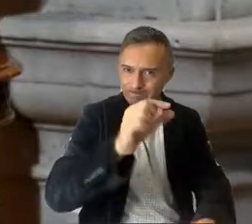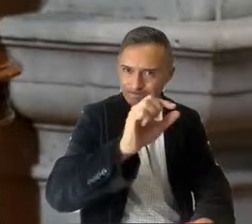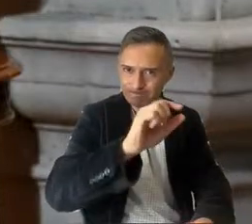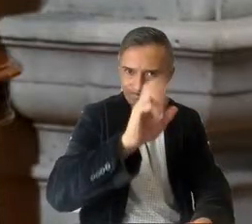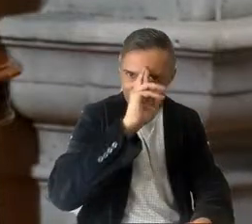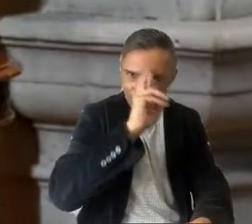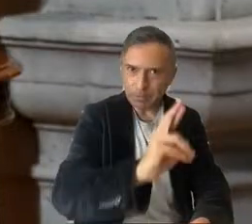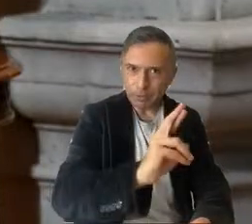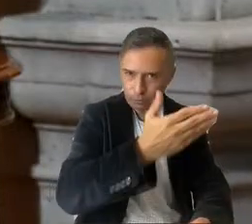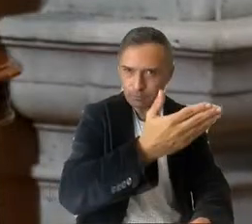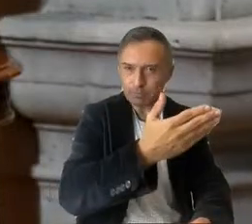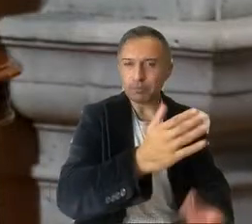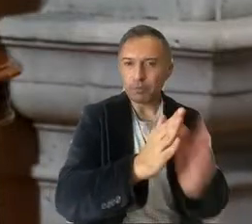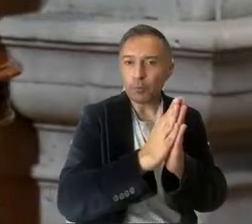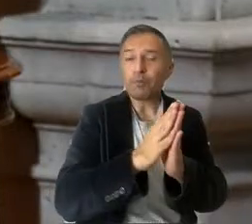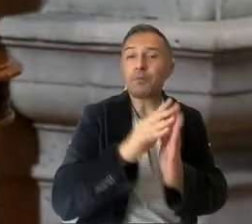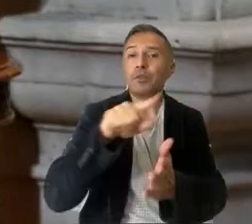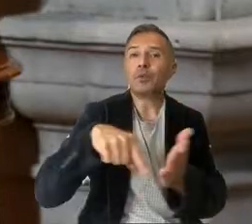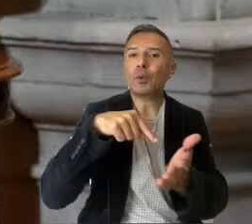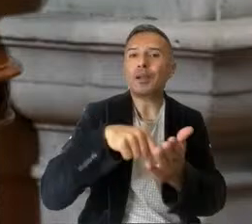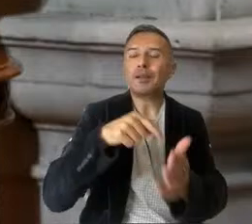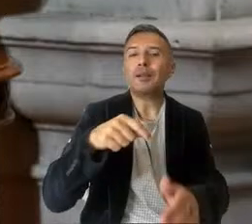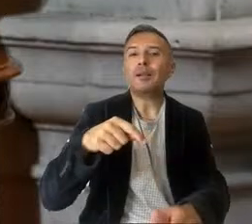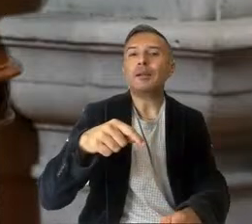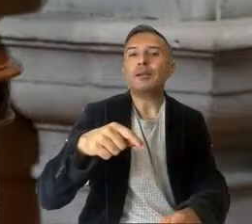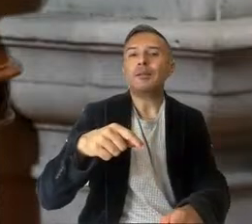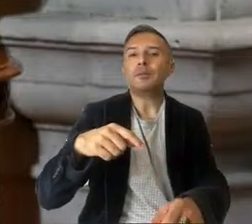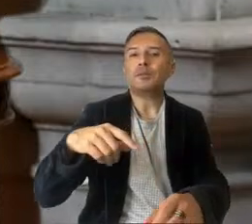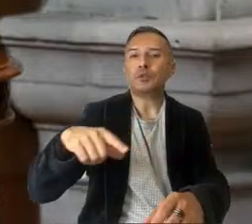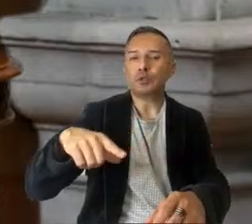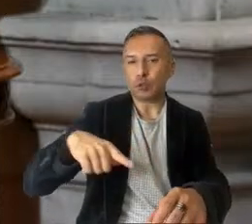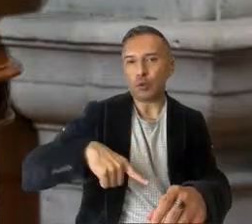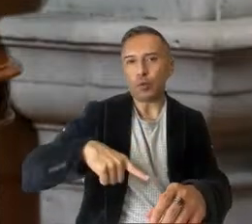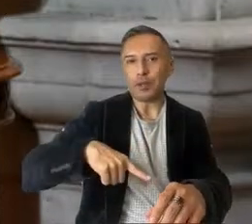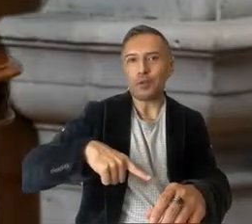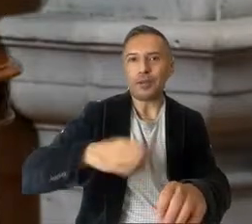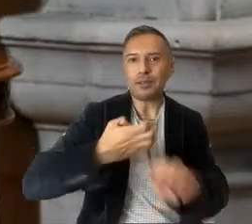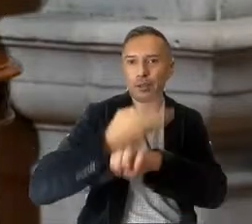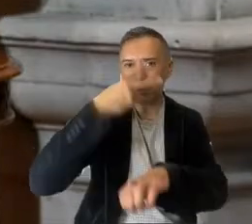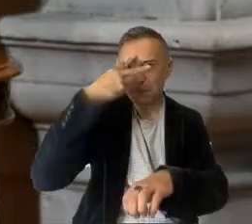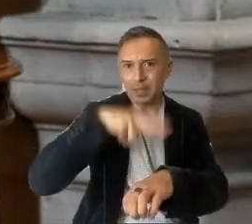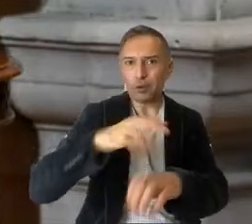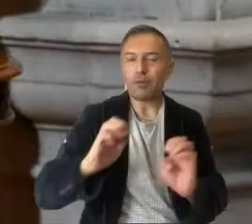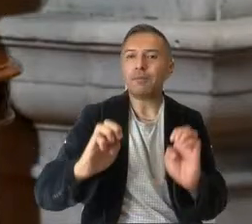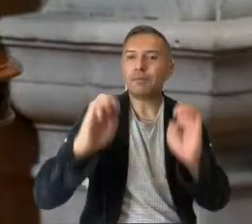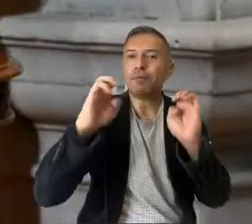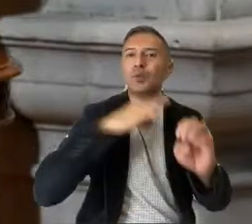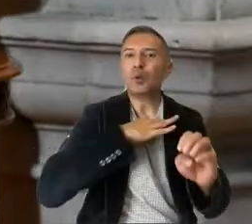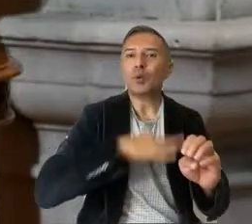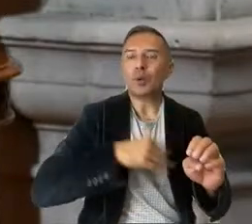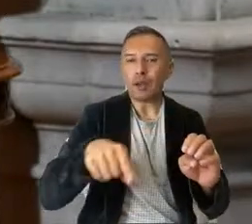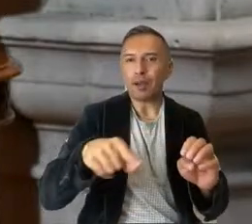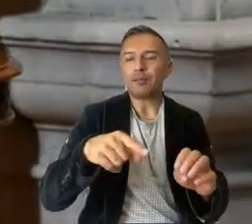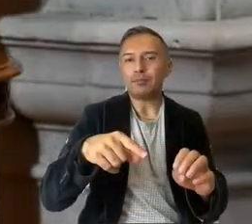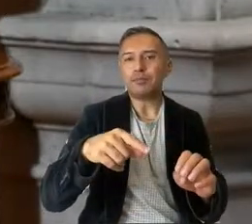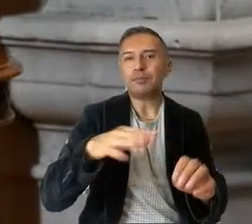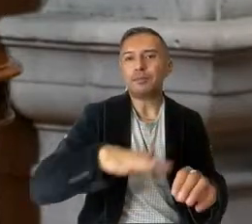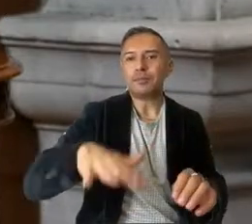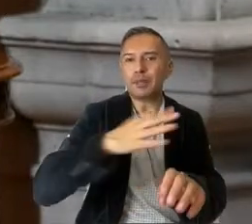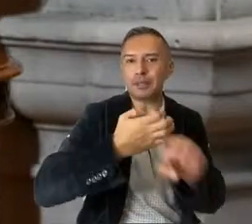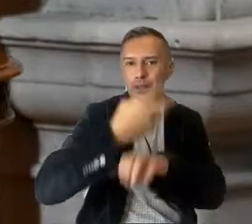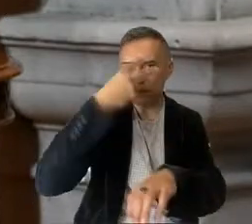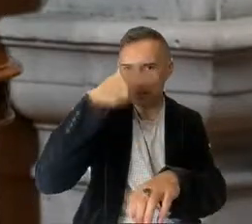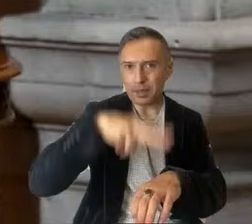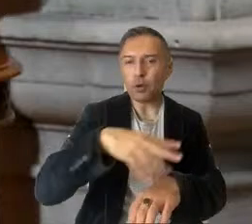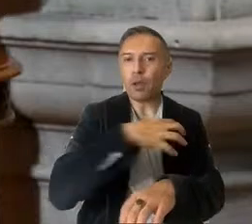atenta y distinguida consideración. Palacio del Poder Ejecutivo en la ciudad de Toluca de Lerdo, capital del Estado de